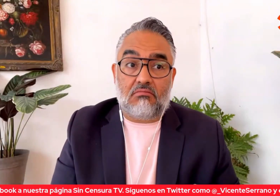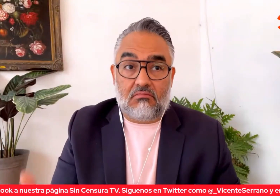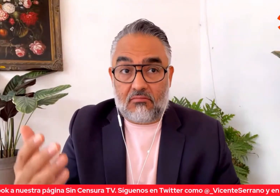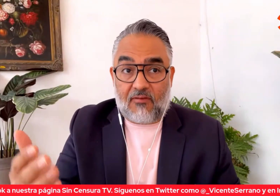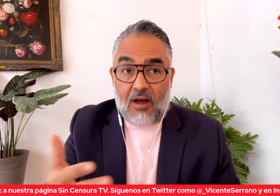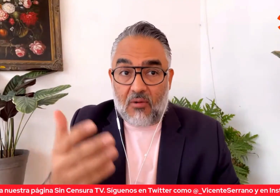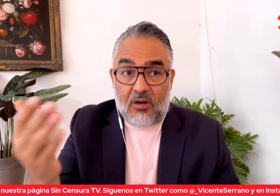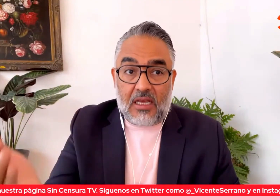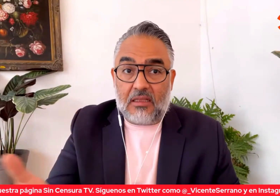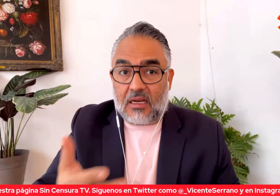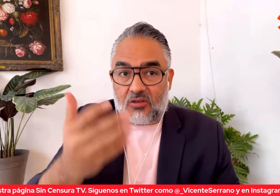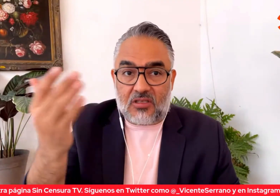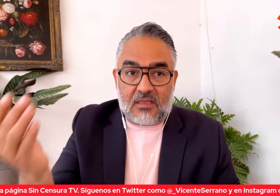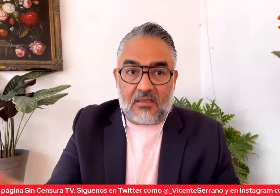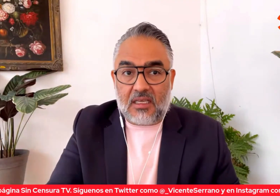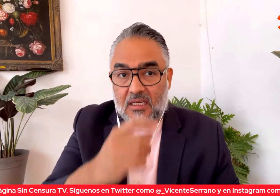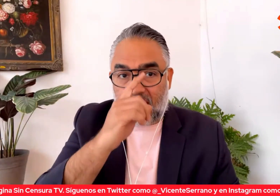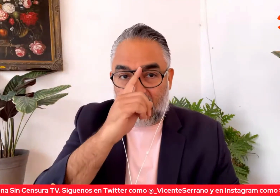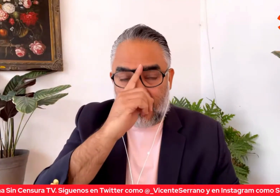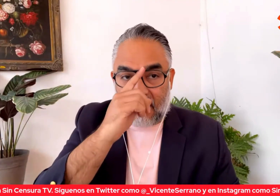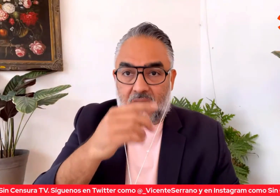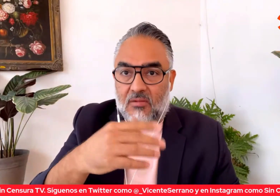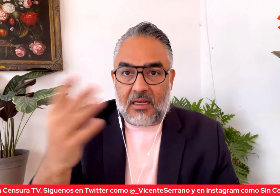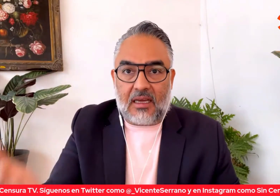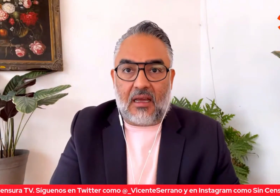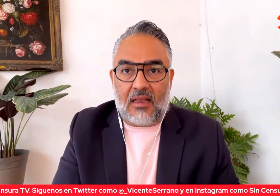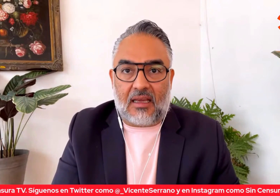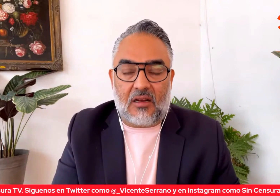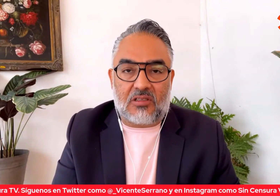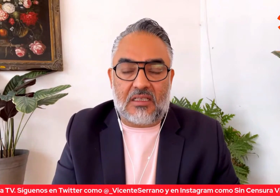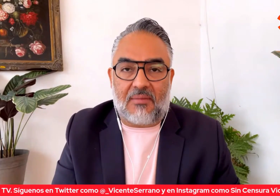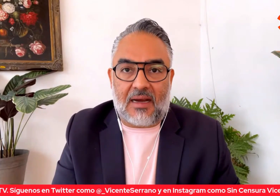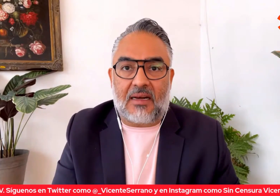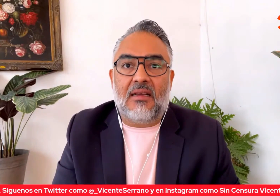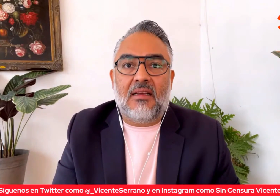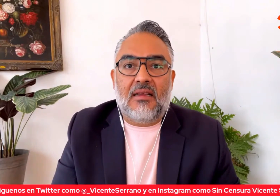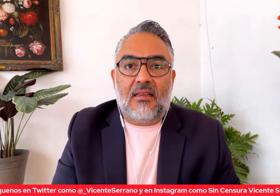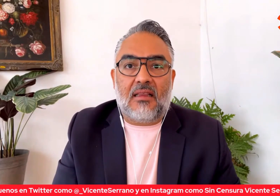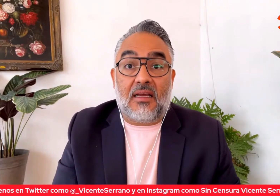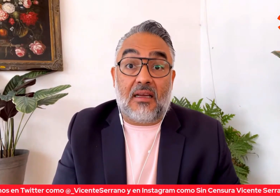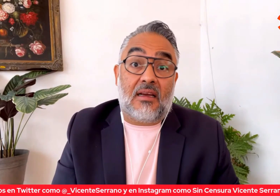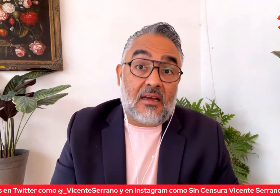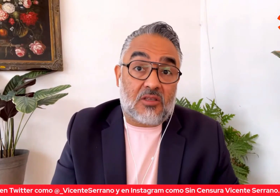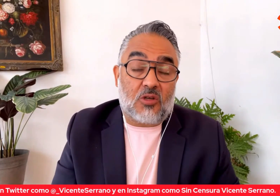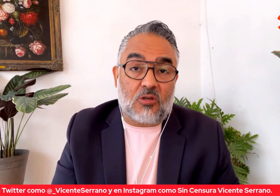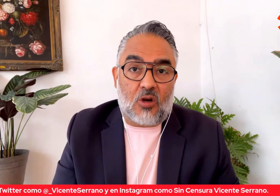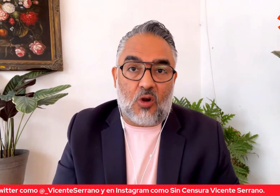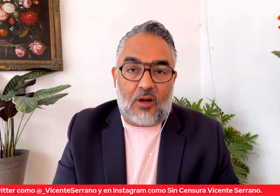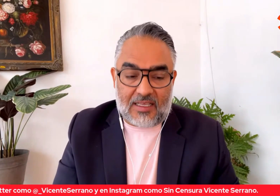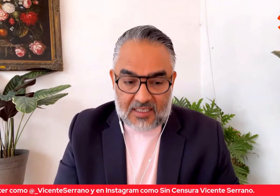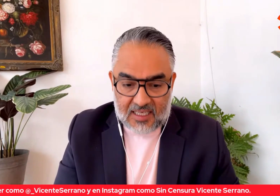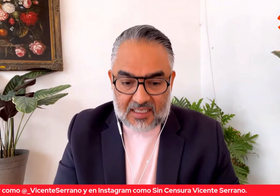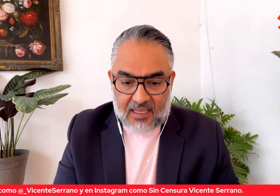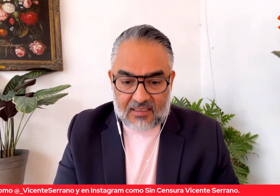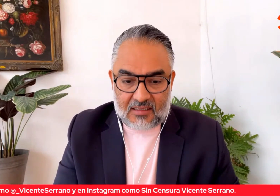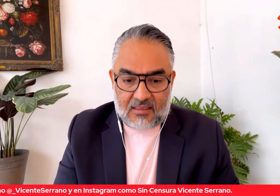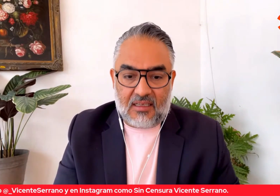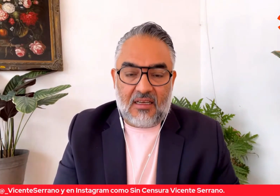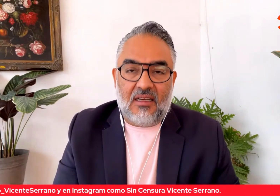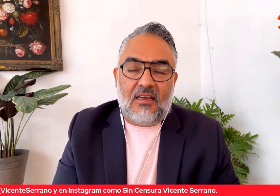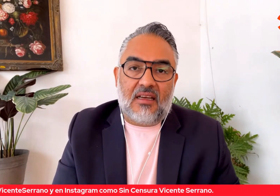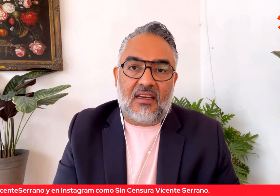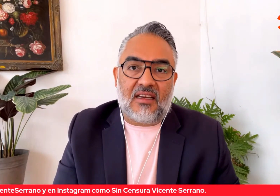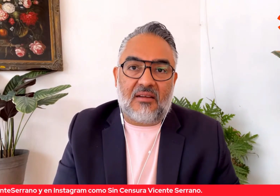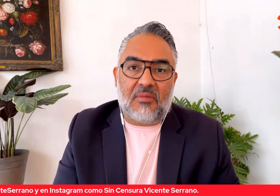la favorita, consentida, como le quiera usted llamar, de esos